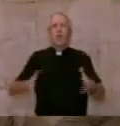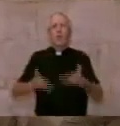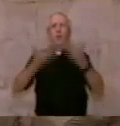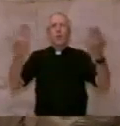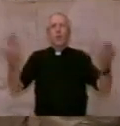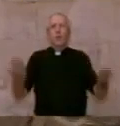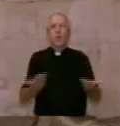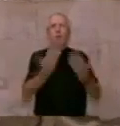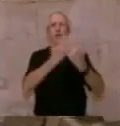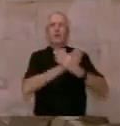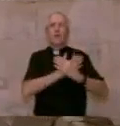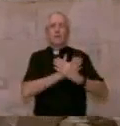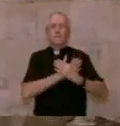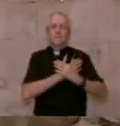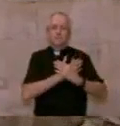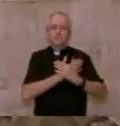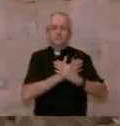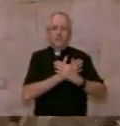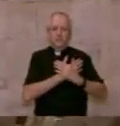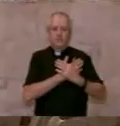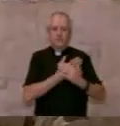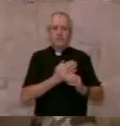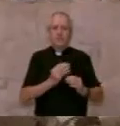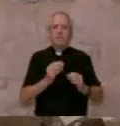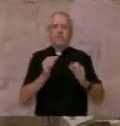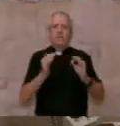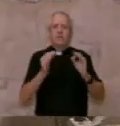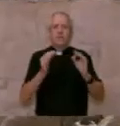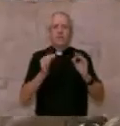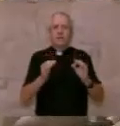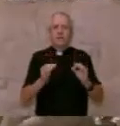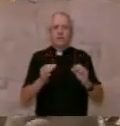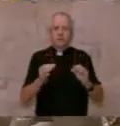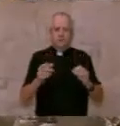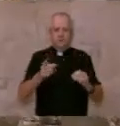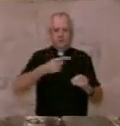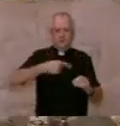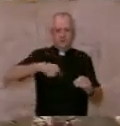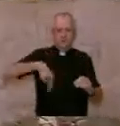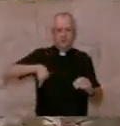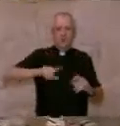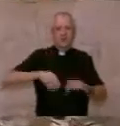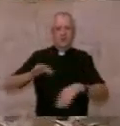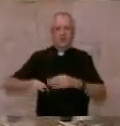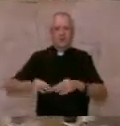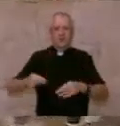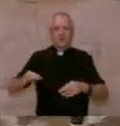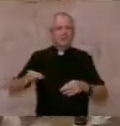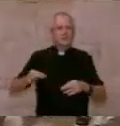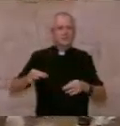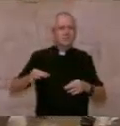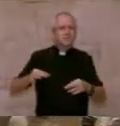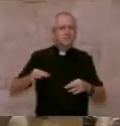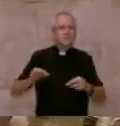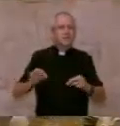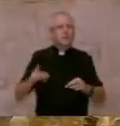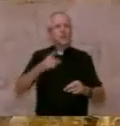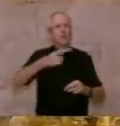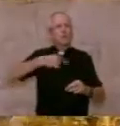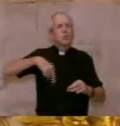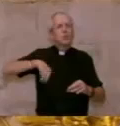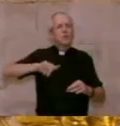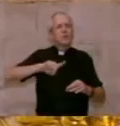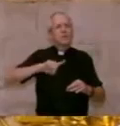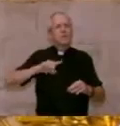cinta. Hijos de la tierra tortosina, cantemos a nuestra cinta himnos de amor. Es la cinta nuestra